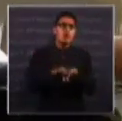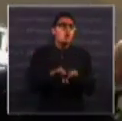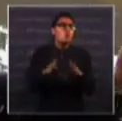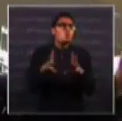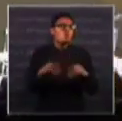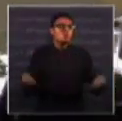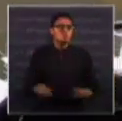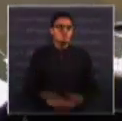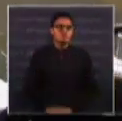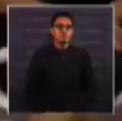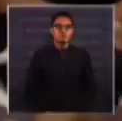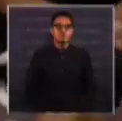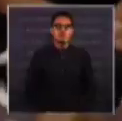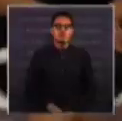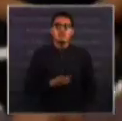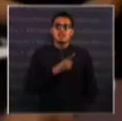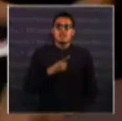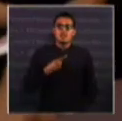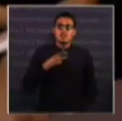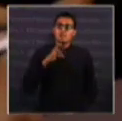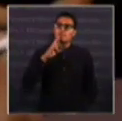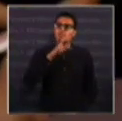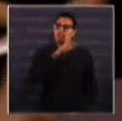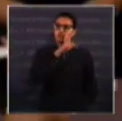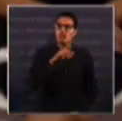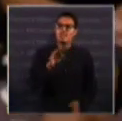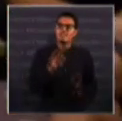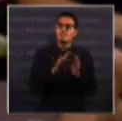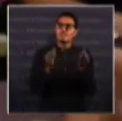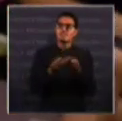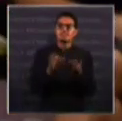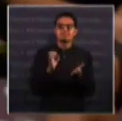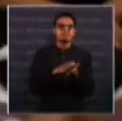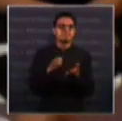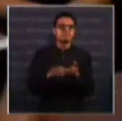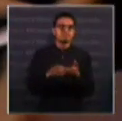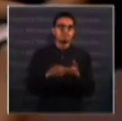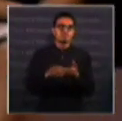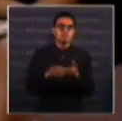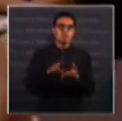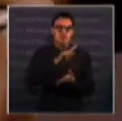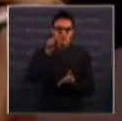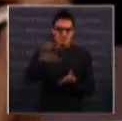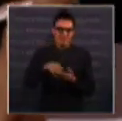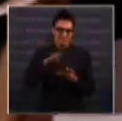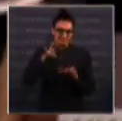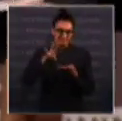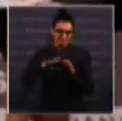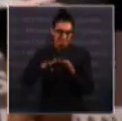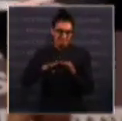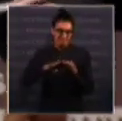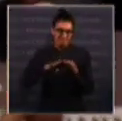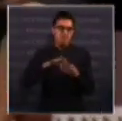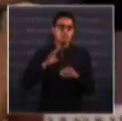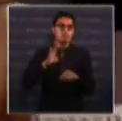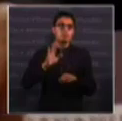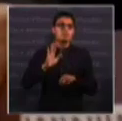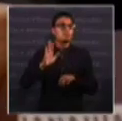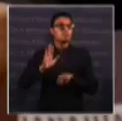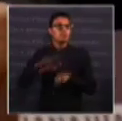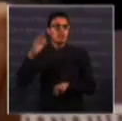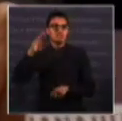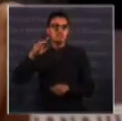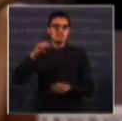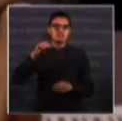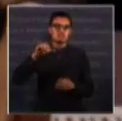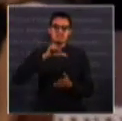esas condiciones de prevención. Tienes que generar en los ministerios públicos mayor número de ministerios públicos,